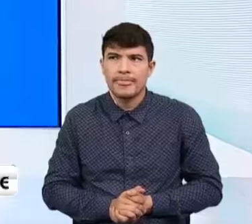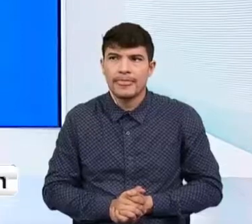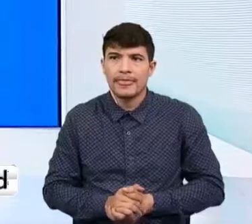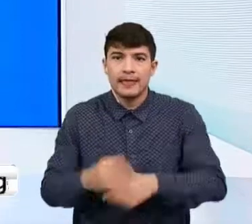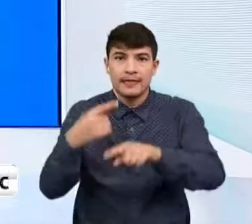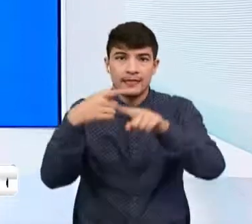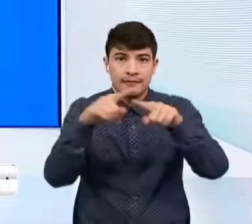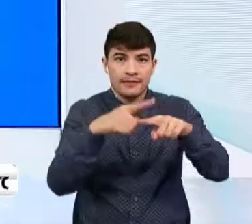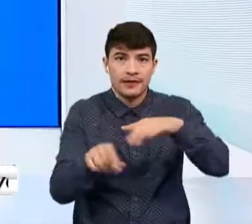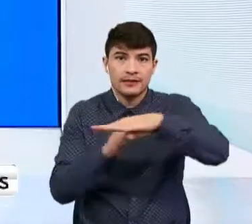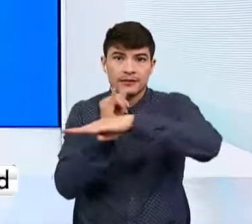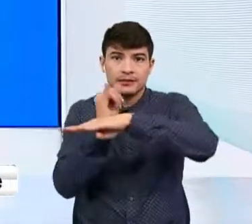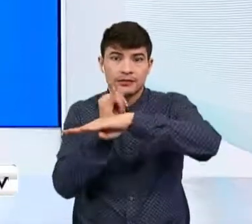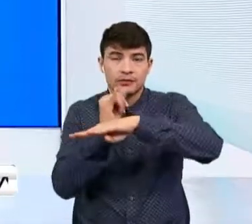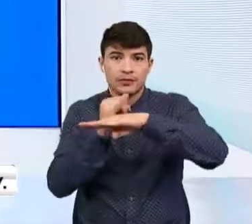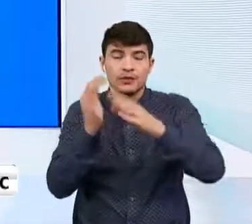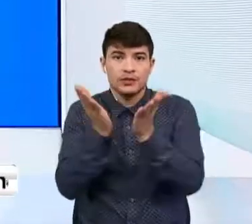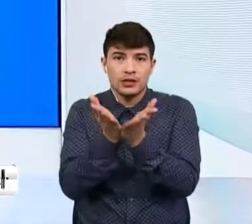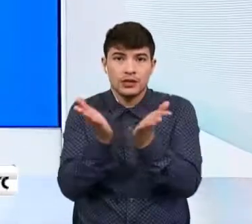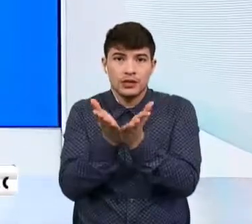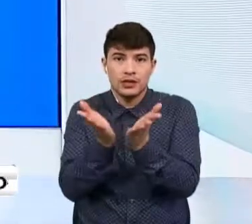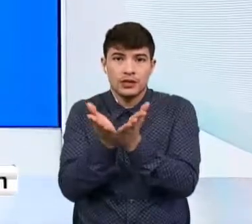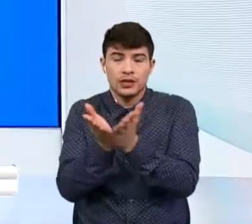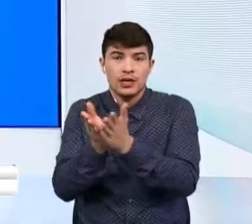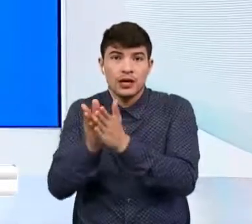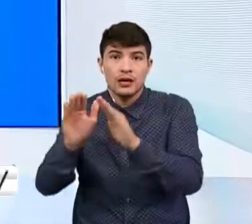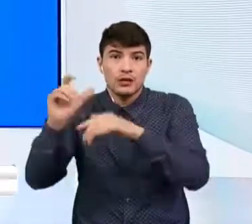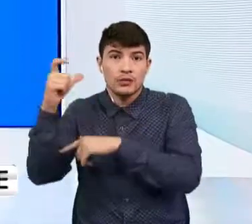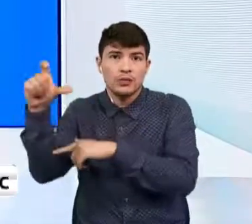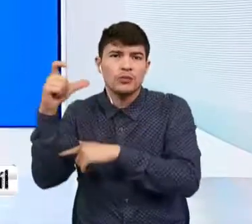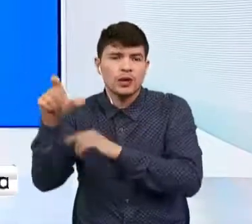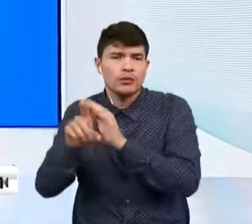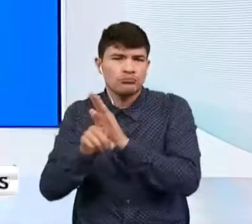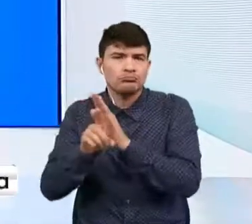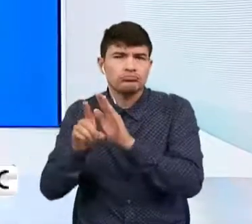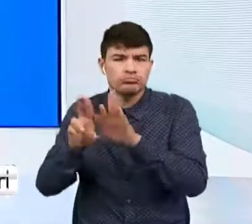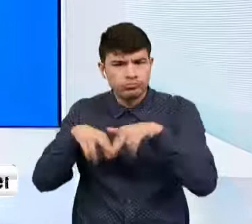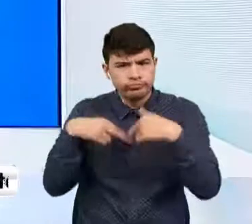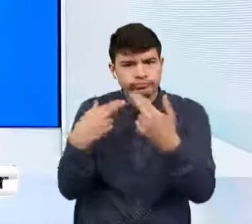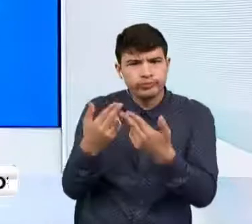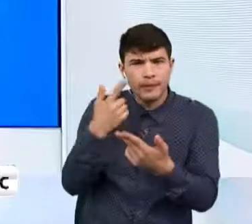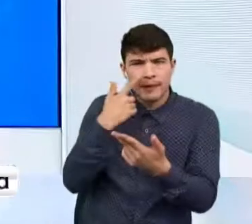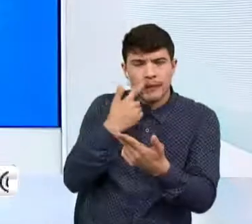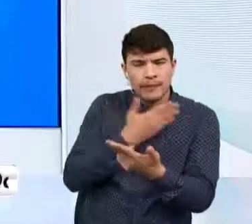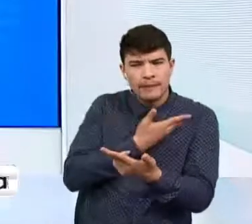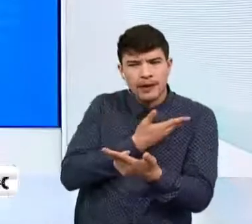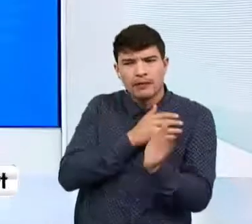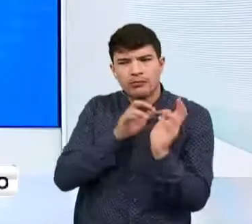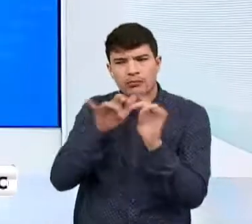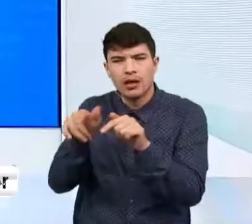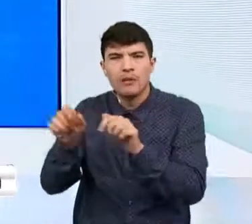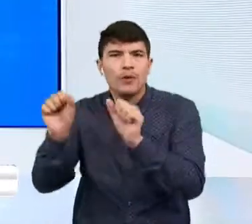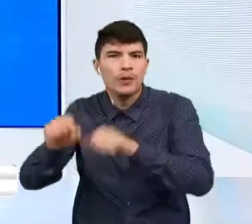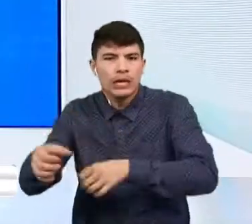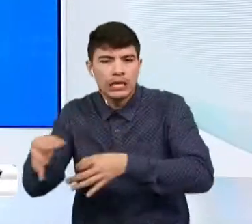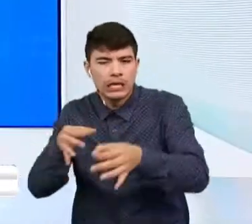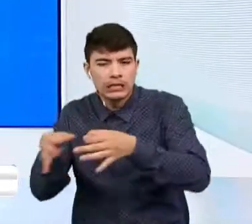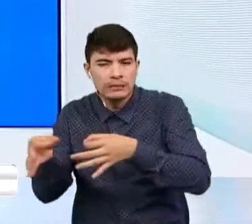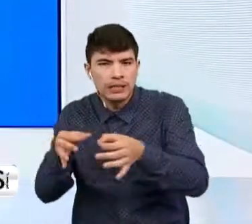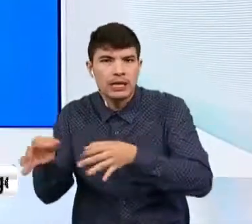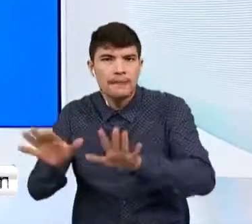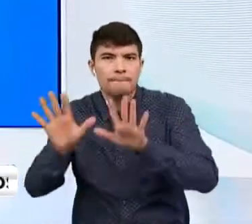varias instituciones educativas en cúcuta se desarrollaron reuniones con los padres de familia para explicar los alcances del paro y el porqué de la parálisis